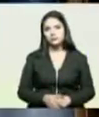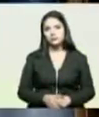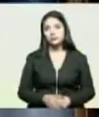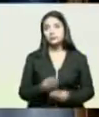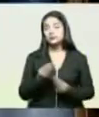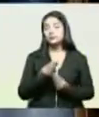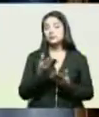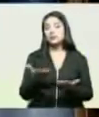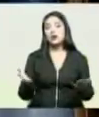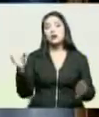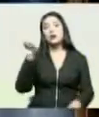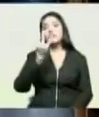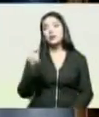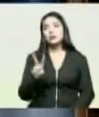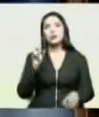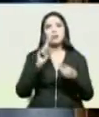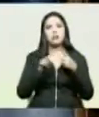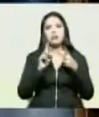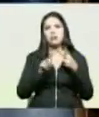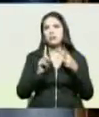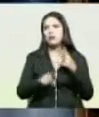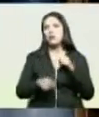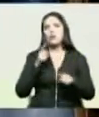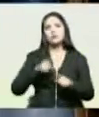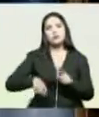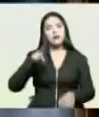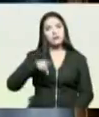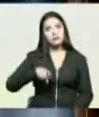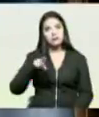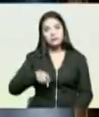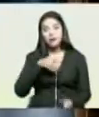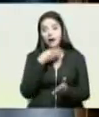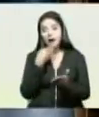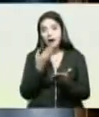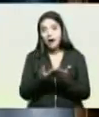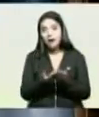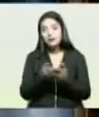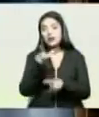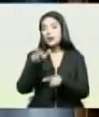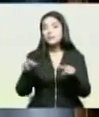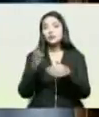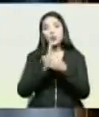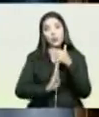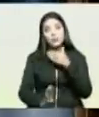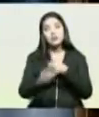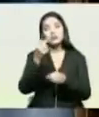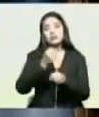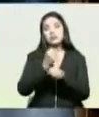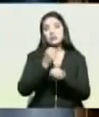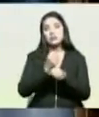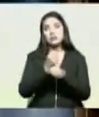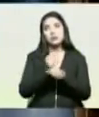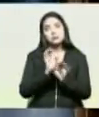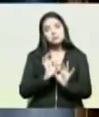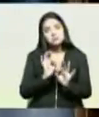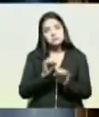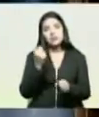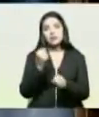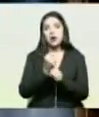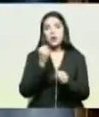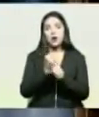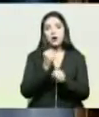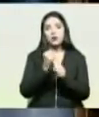darle a Venezuela los bienes que necesita, hasta el más humilde campesino, hasta el más modesto